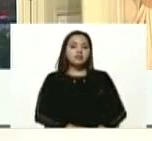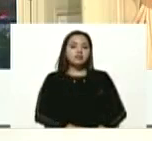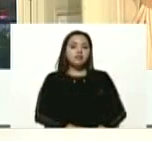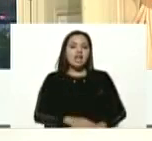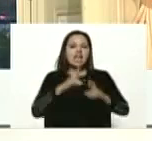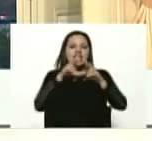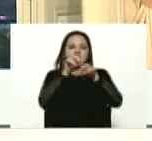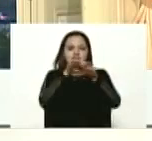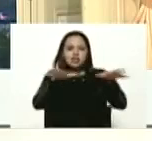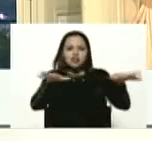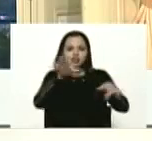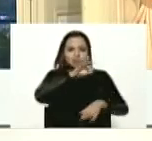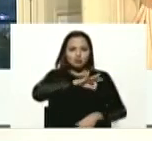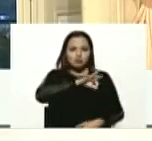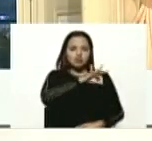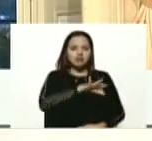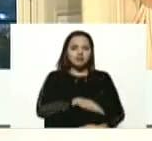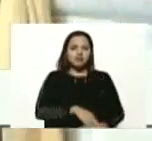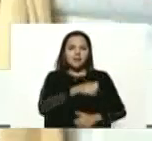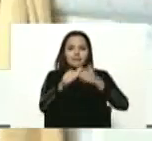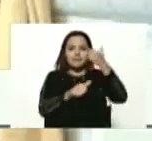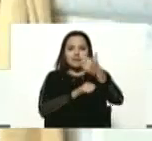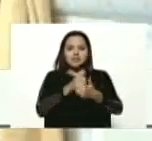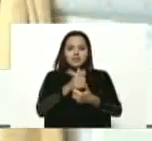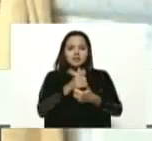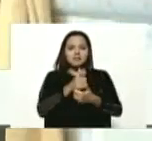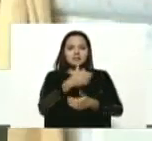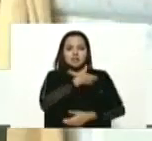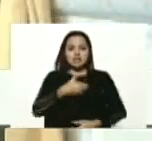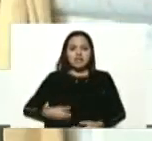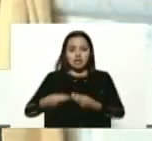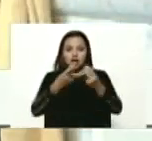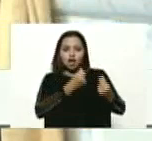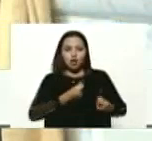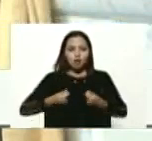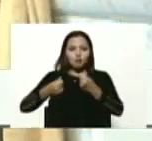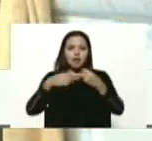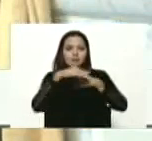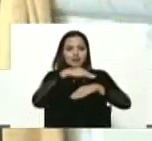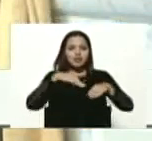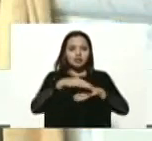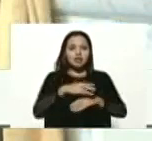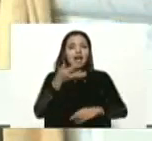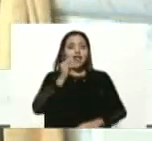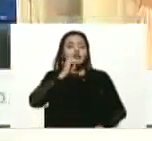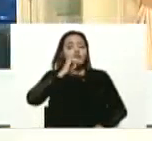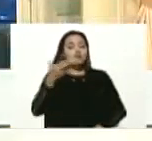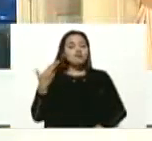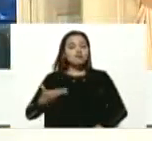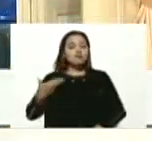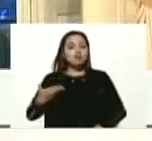sociales, estaré vicepresidente de Economía, ministro del Poder Popular, tenemos una noticia que dar,